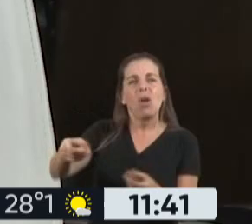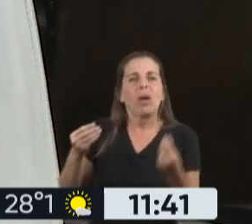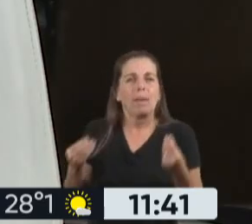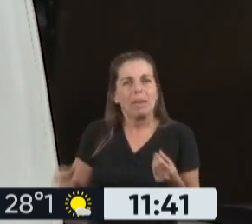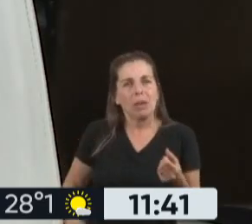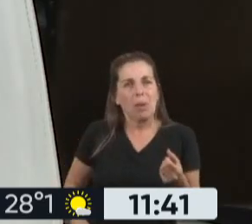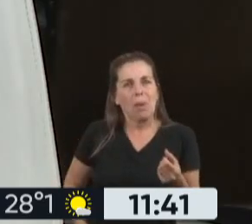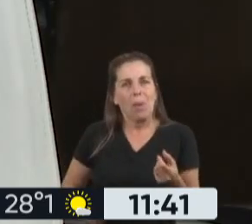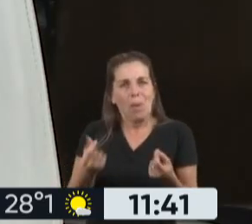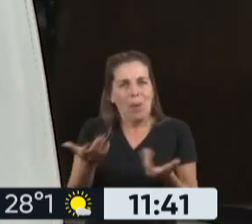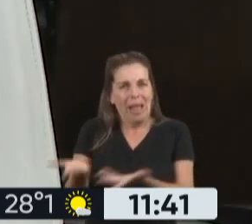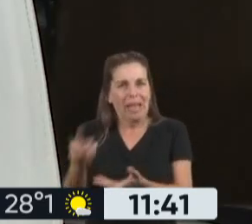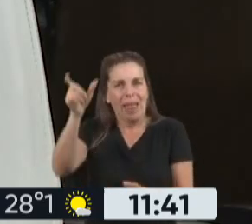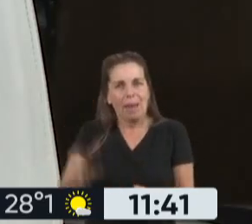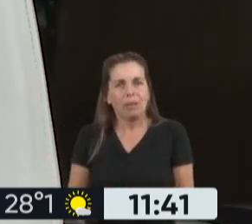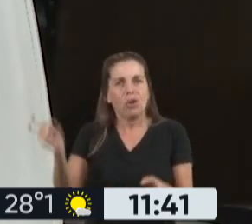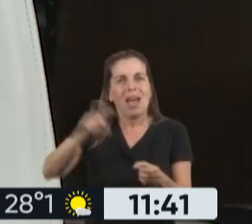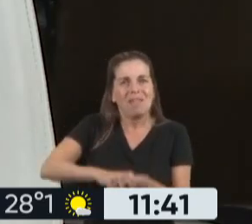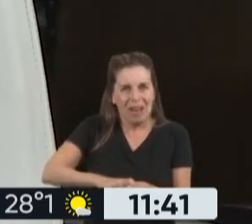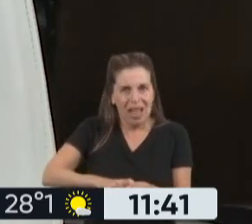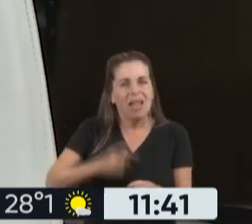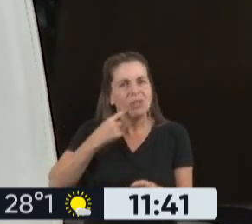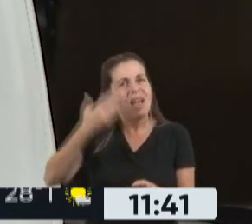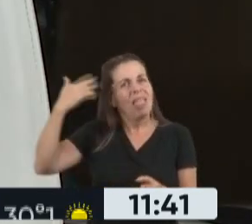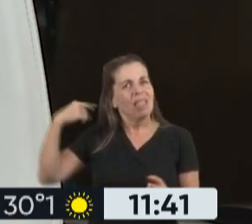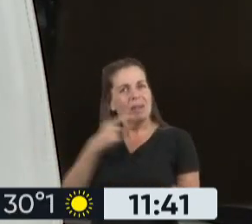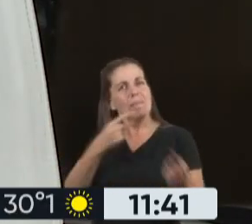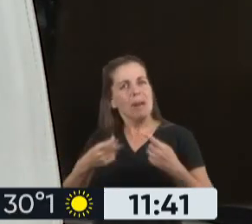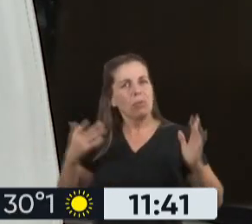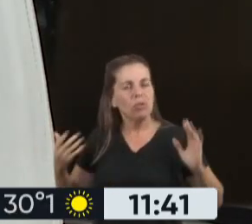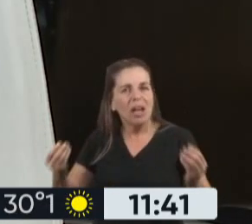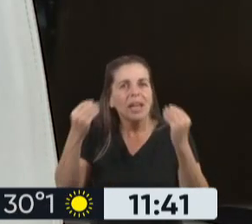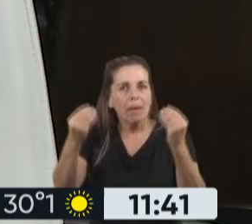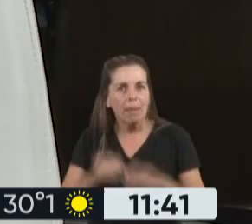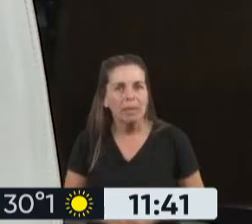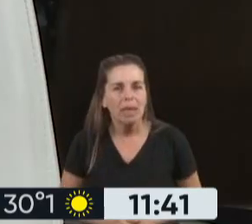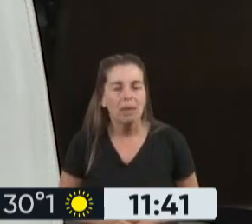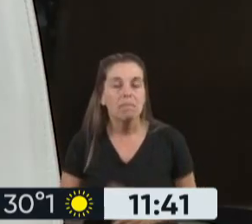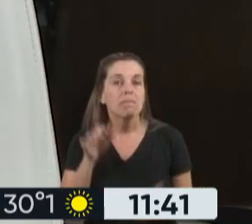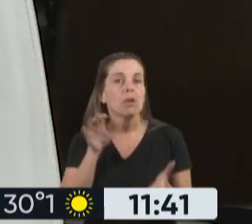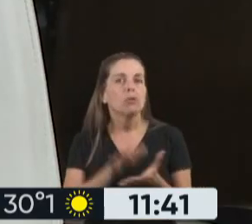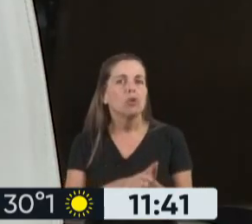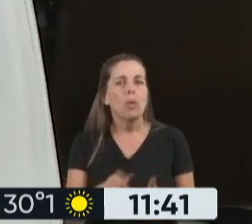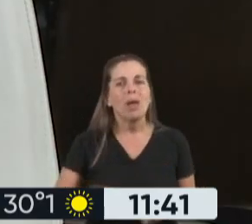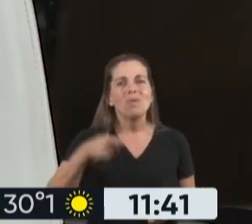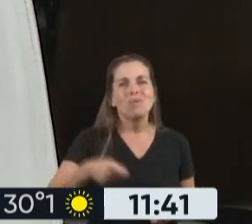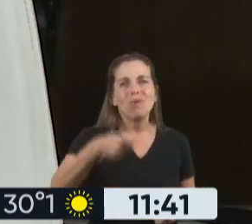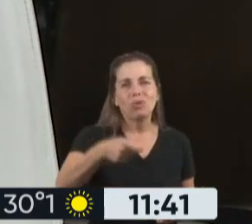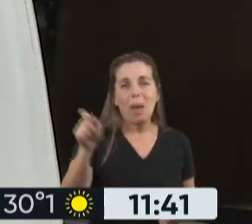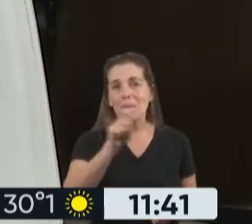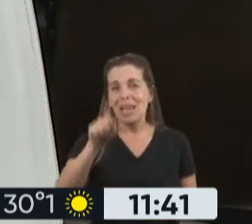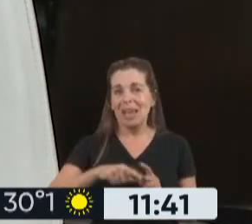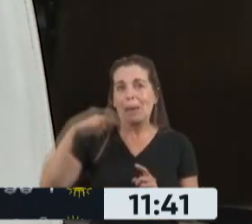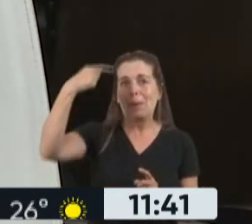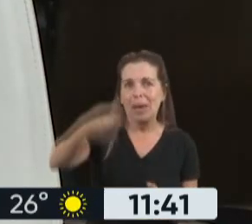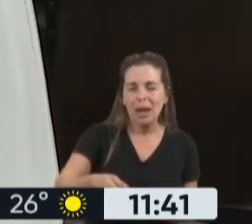última pregunta, o por lo menos yo lo planteé en la pregunta de una anterior conferencia, va a recibir, en cuanto a la cuota, el próximo mes,